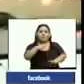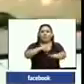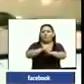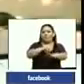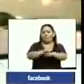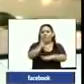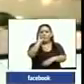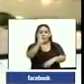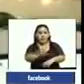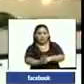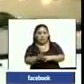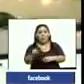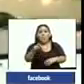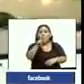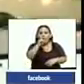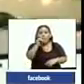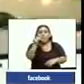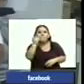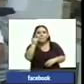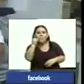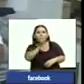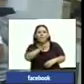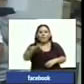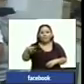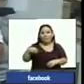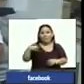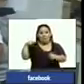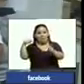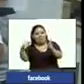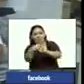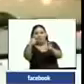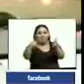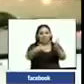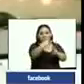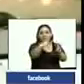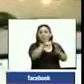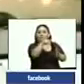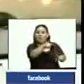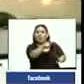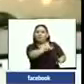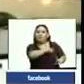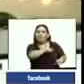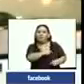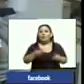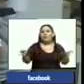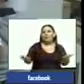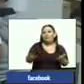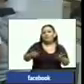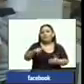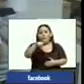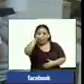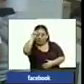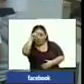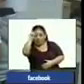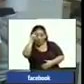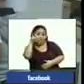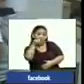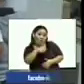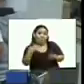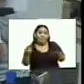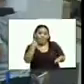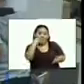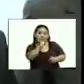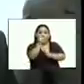dijo que los padres de familia de los jóvenes a quienes Funes acusó de ser los encargados de ejecutar la tarea presentarán una